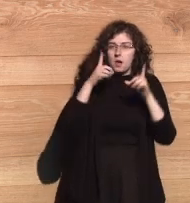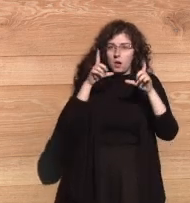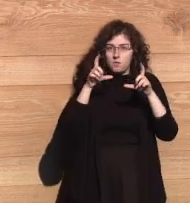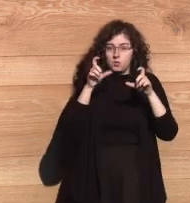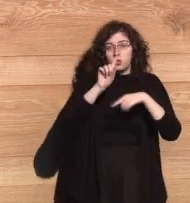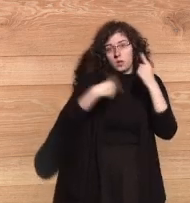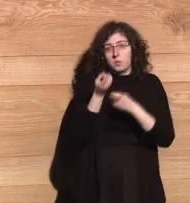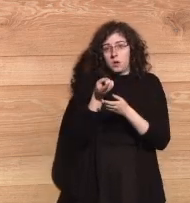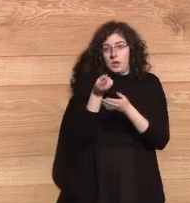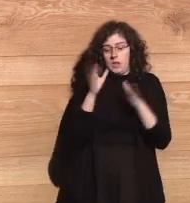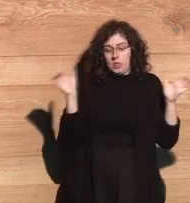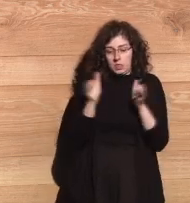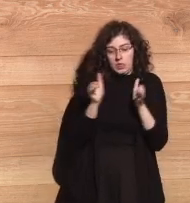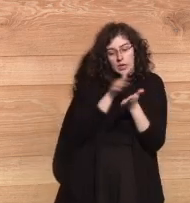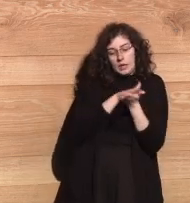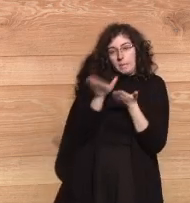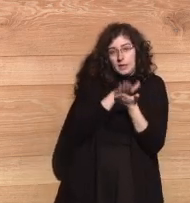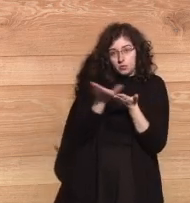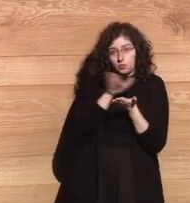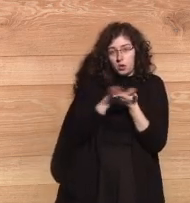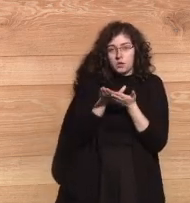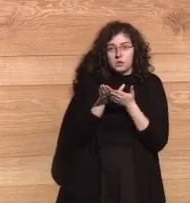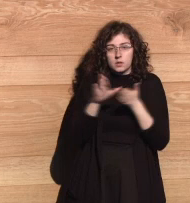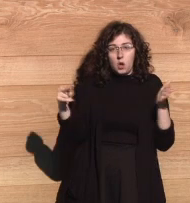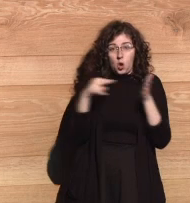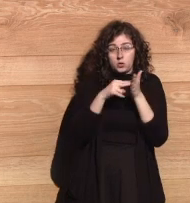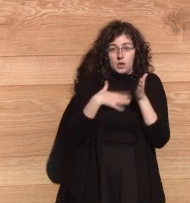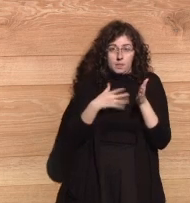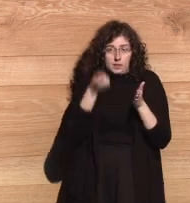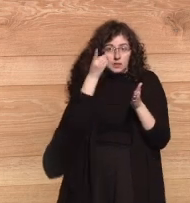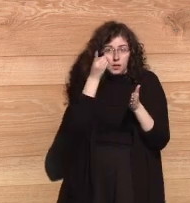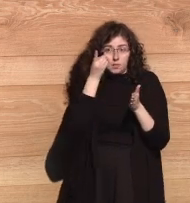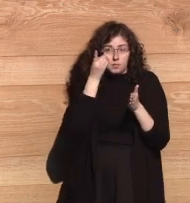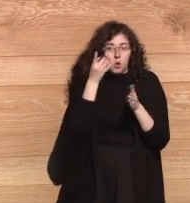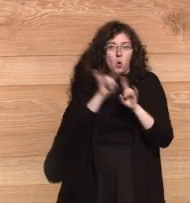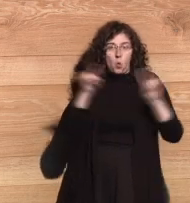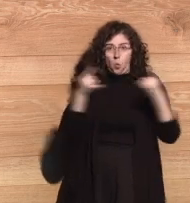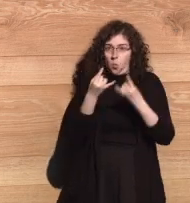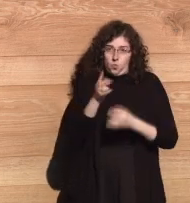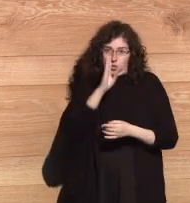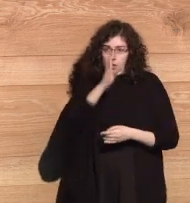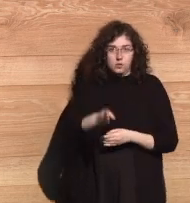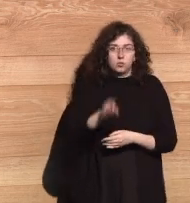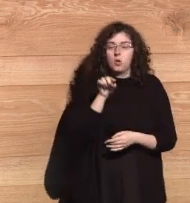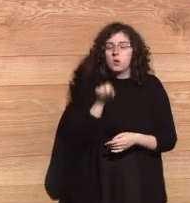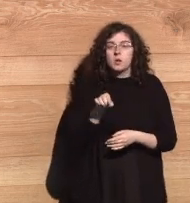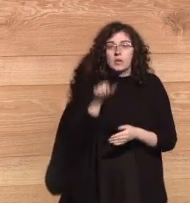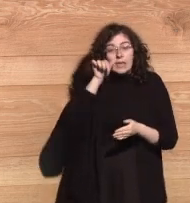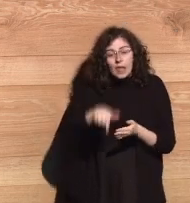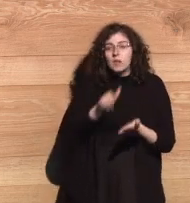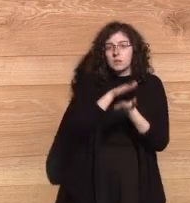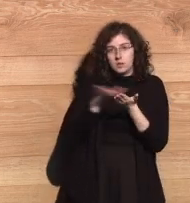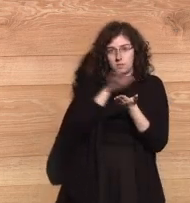una impresora chiquita que conectaba con mi teléfono por Wi-Fi directo, y ahí mismo las